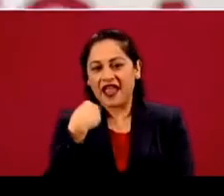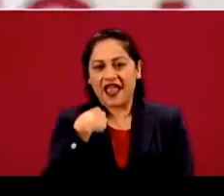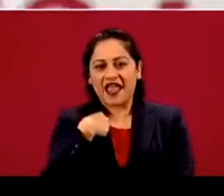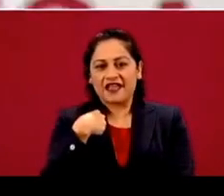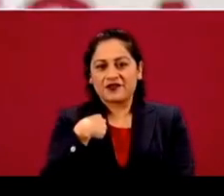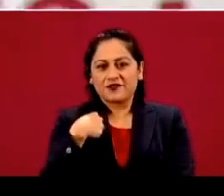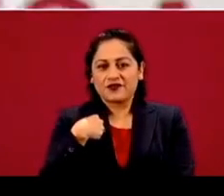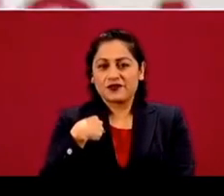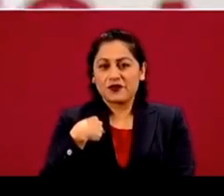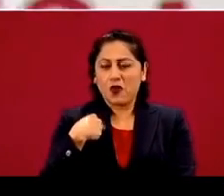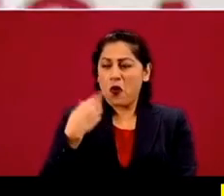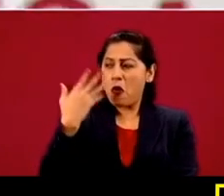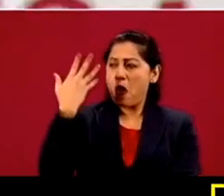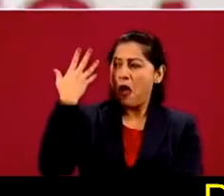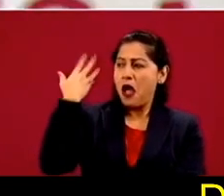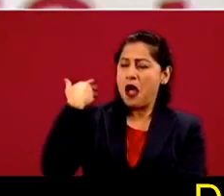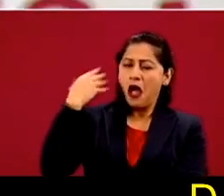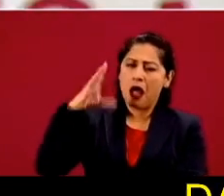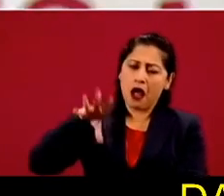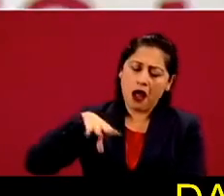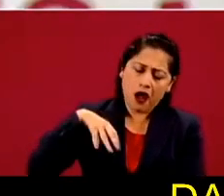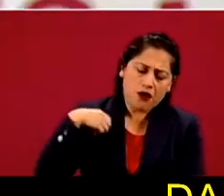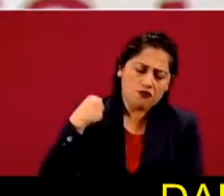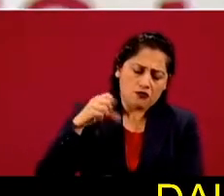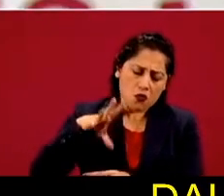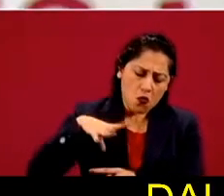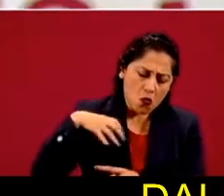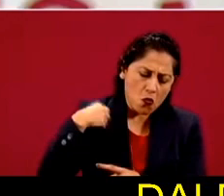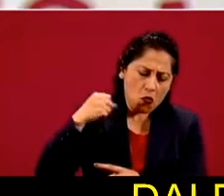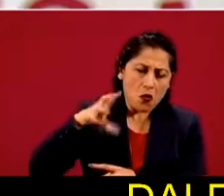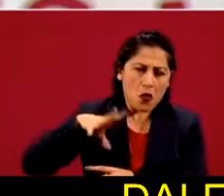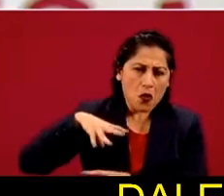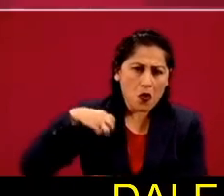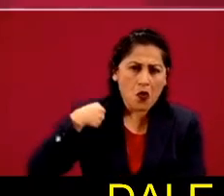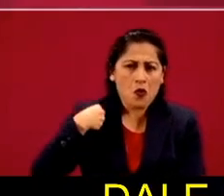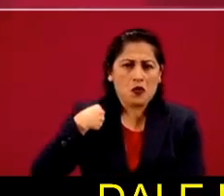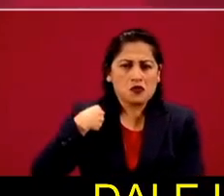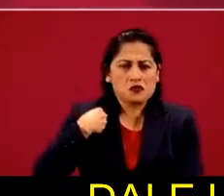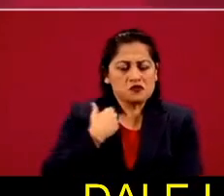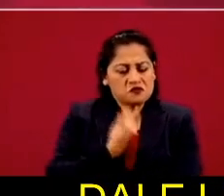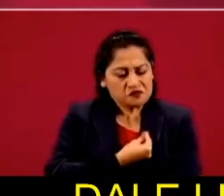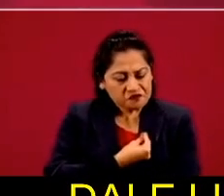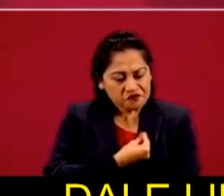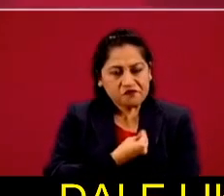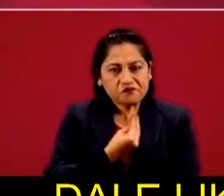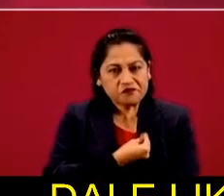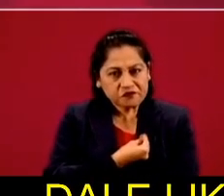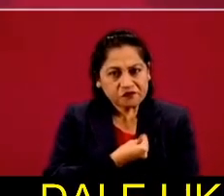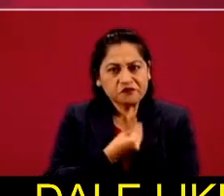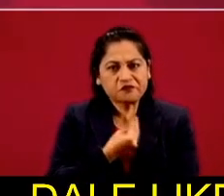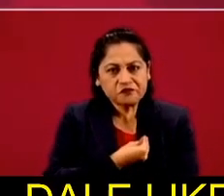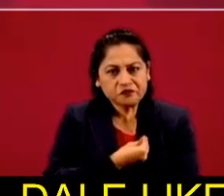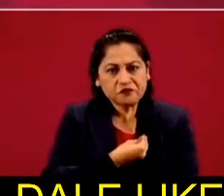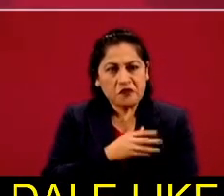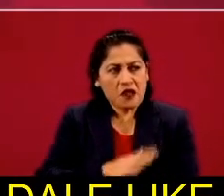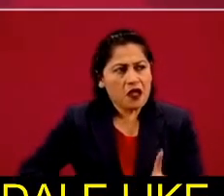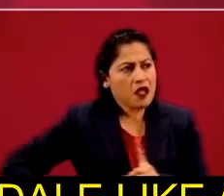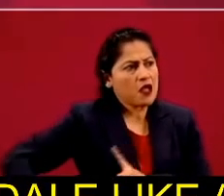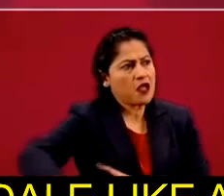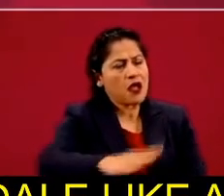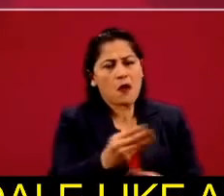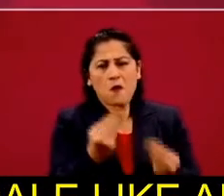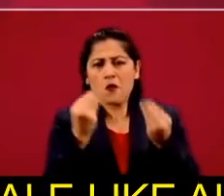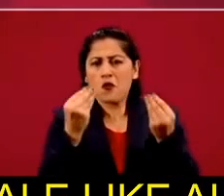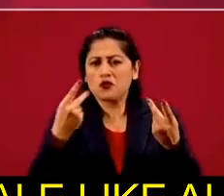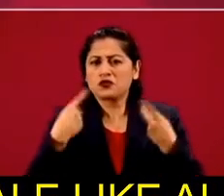después de tanto esfuerzo, de tanto sacrificio, de tanta gente que